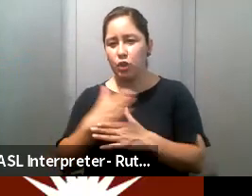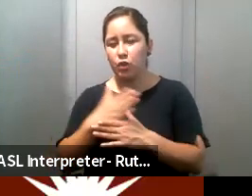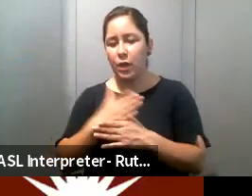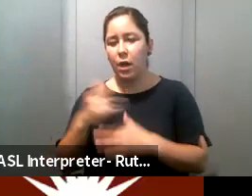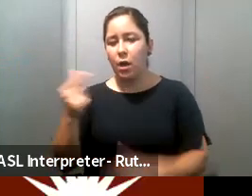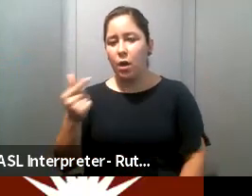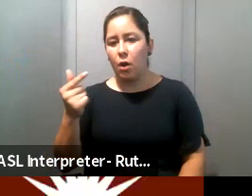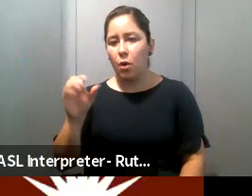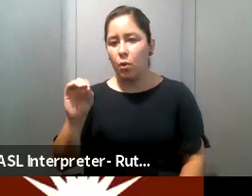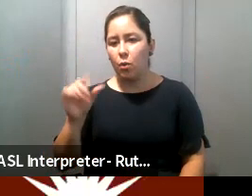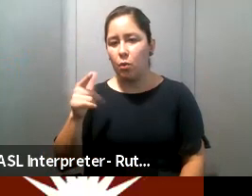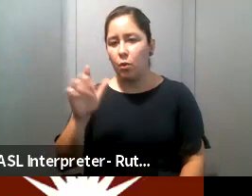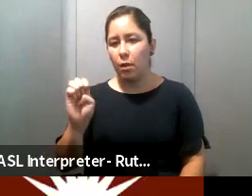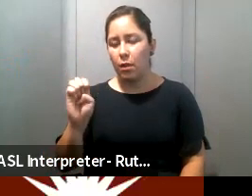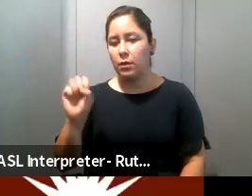Google Sheet,